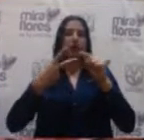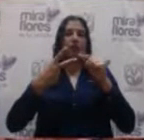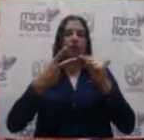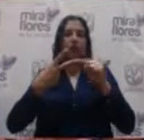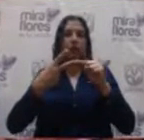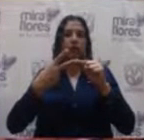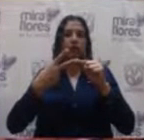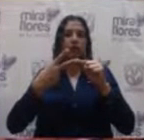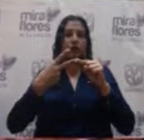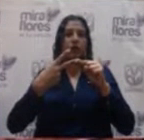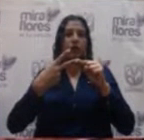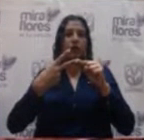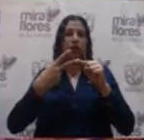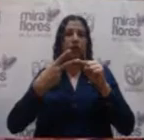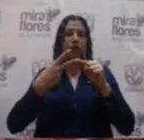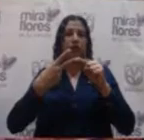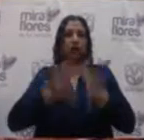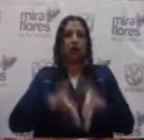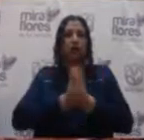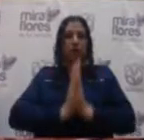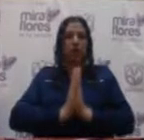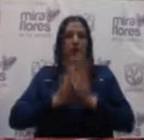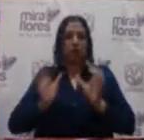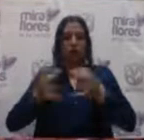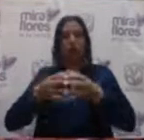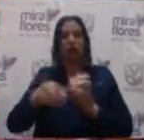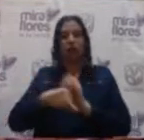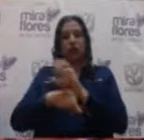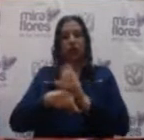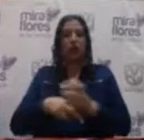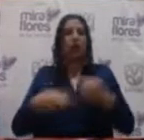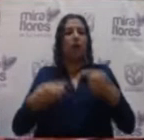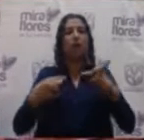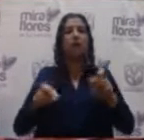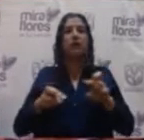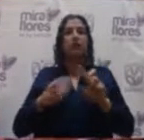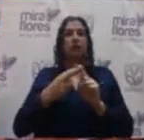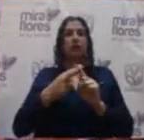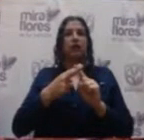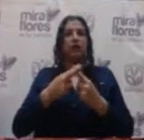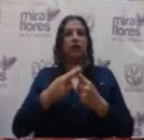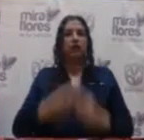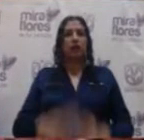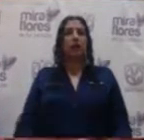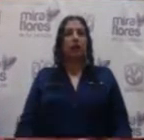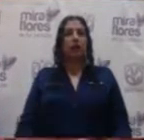dos estaríamos pidiéndole al Consejo la autorización para el inicio de una